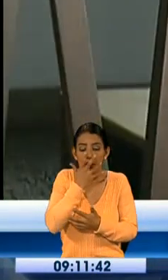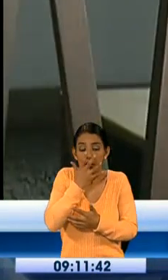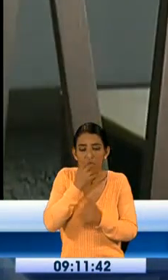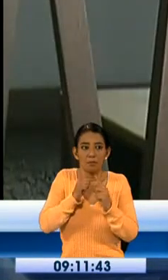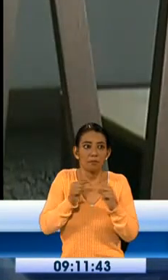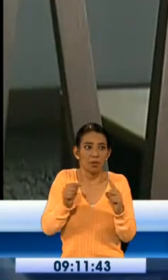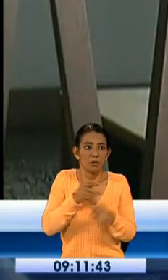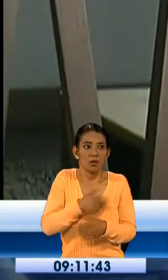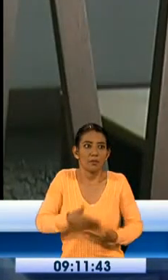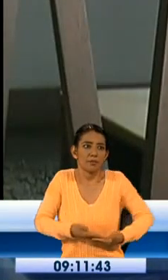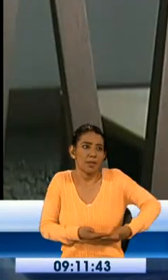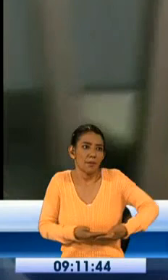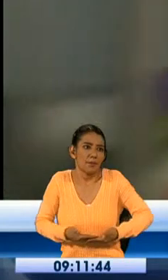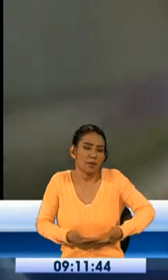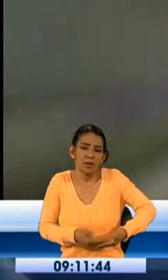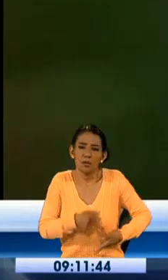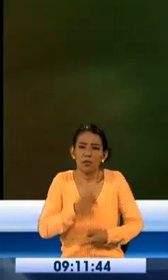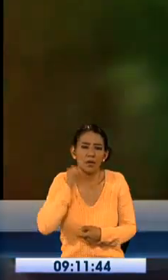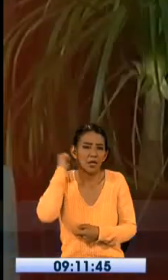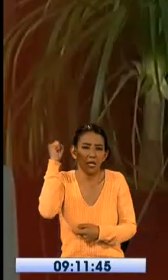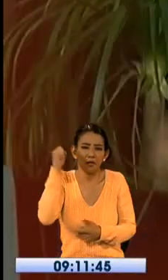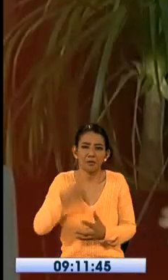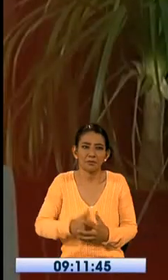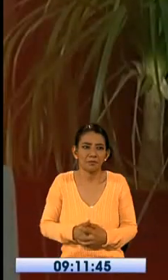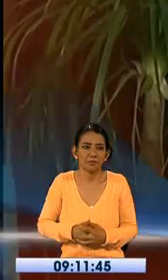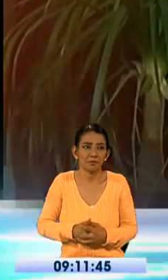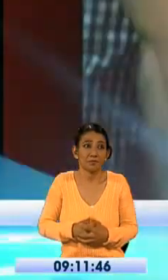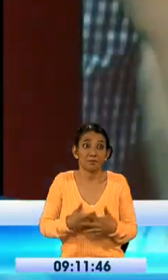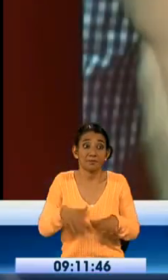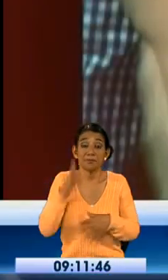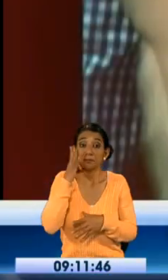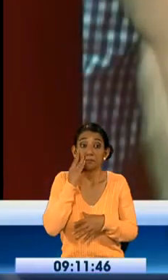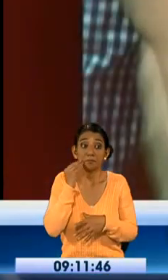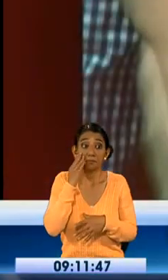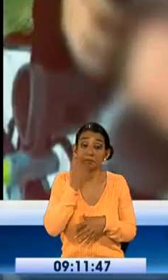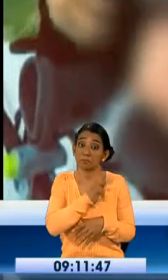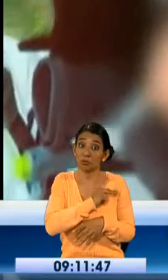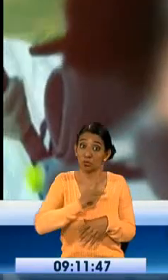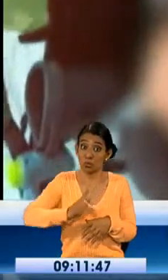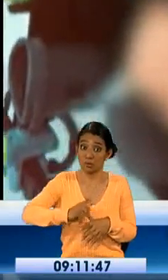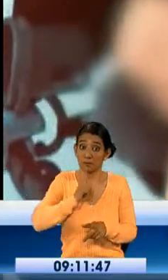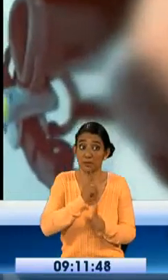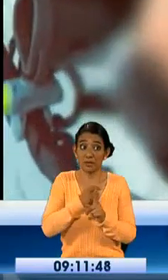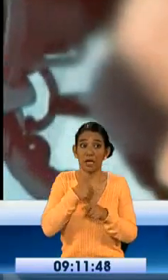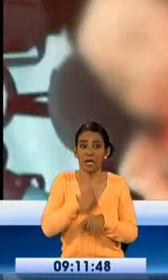se ha convertido en un gran superhéroe. A raíz de esta experiencia personal, ella